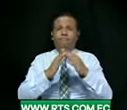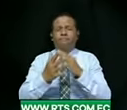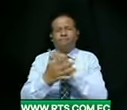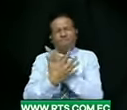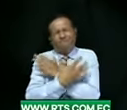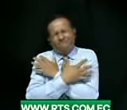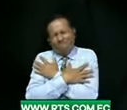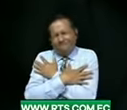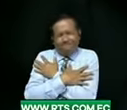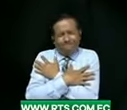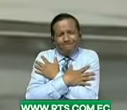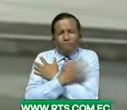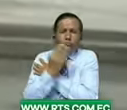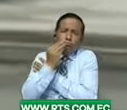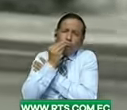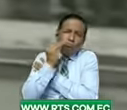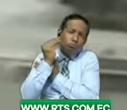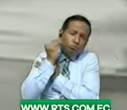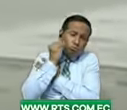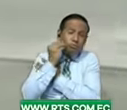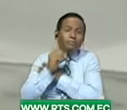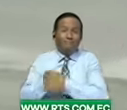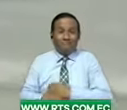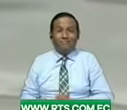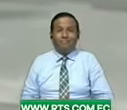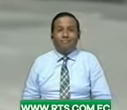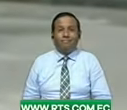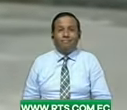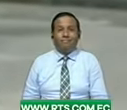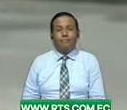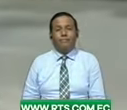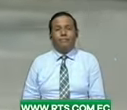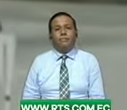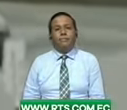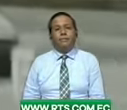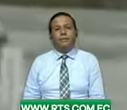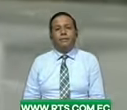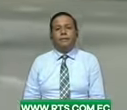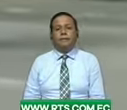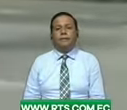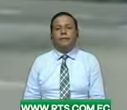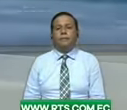un abrazo y un beso. Informó Álvaro Terán.